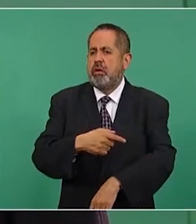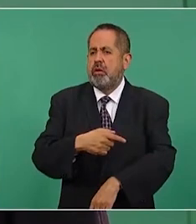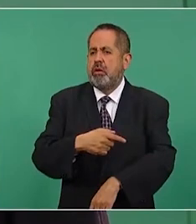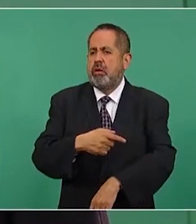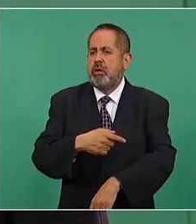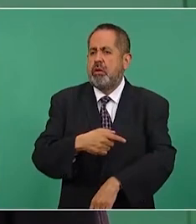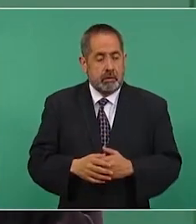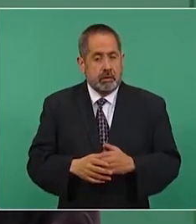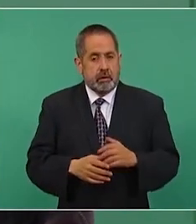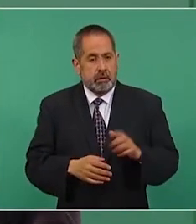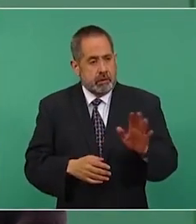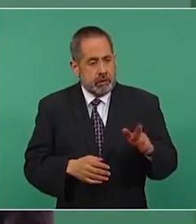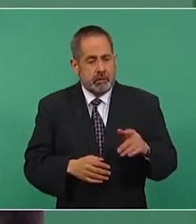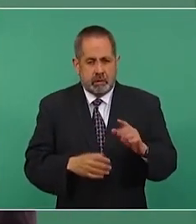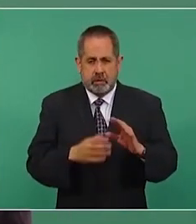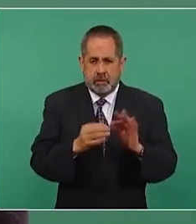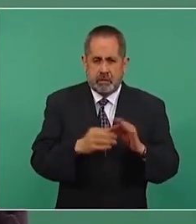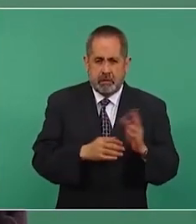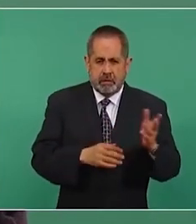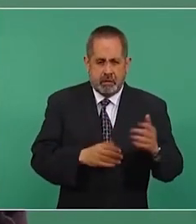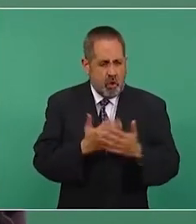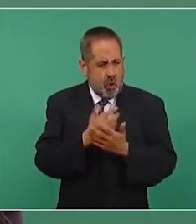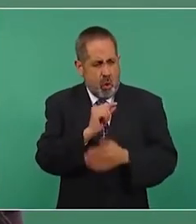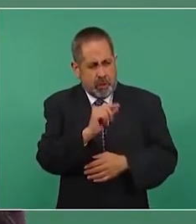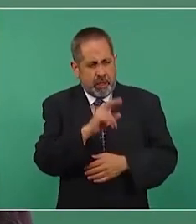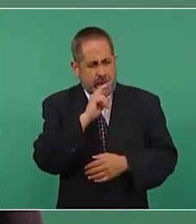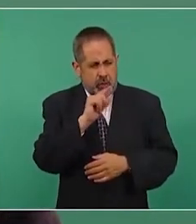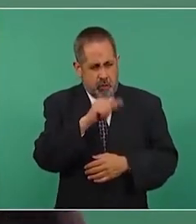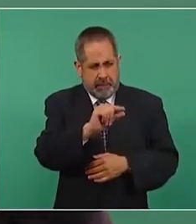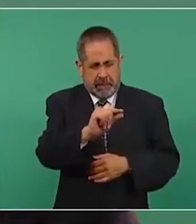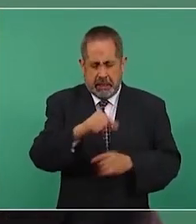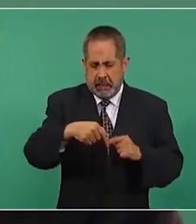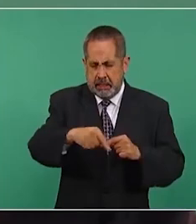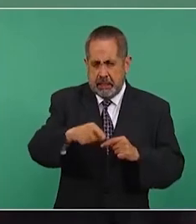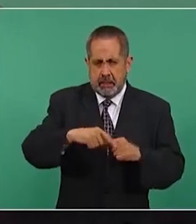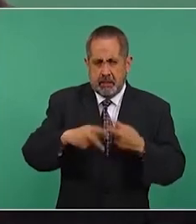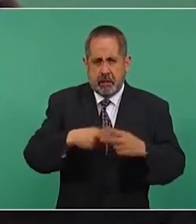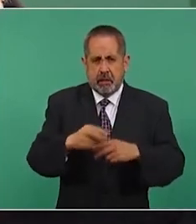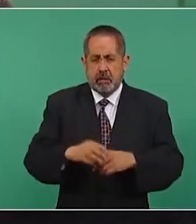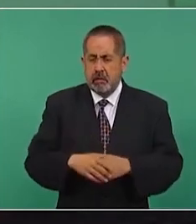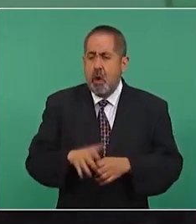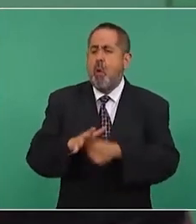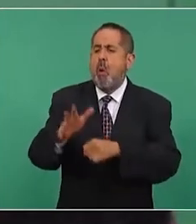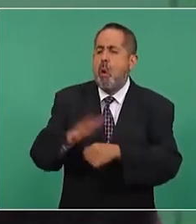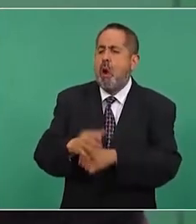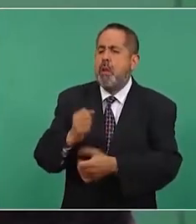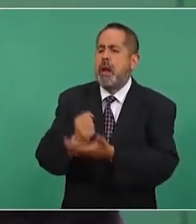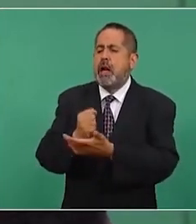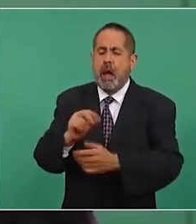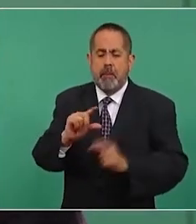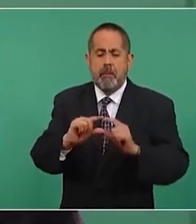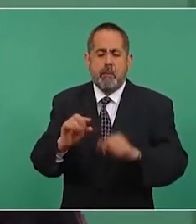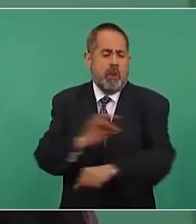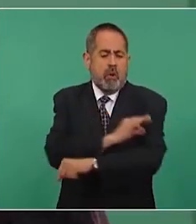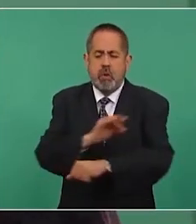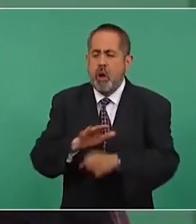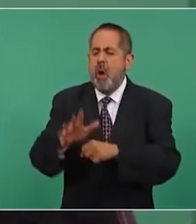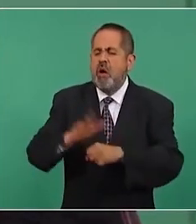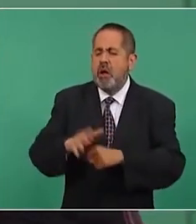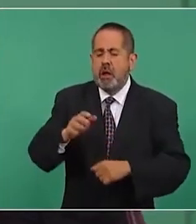No, señora, no, señor, en poco tiempo. Ah, ¿qué vacuna es?